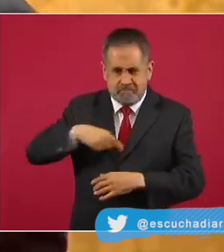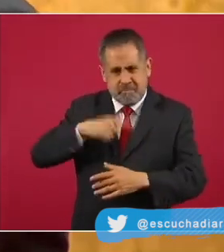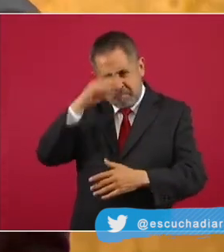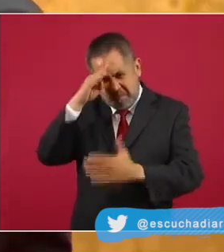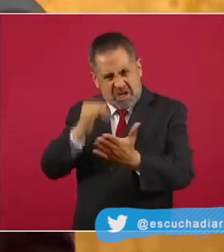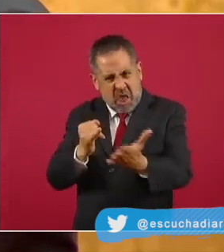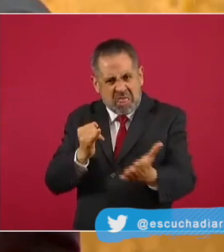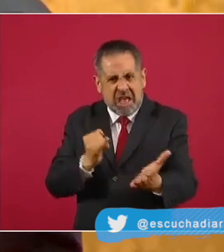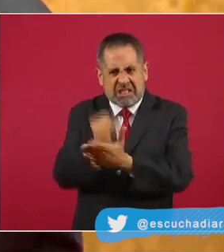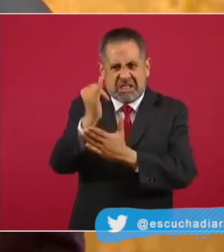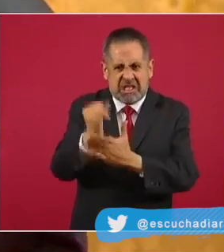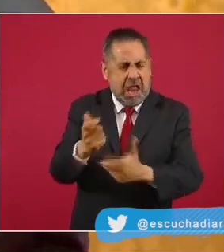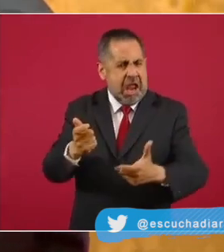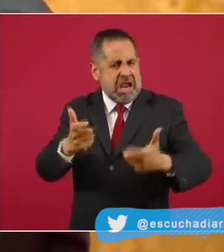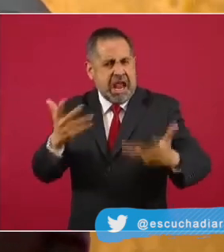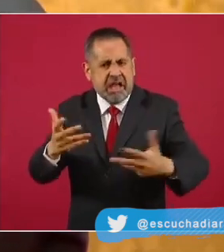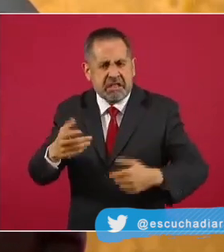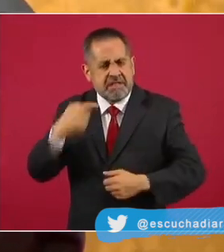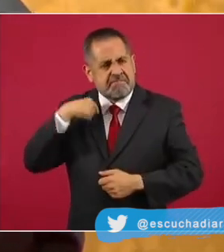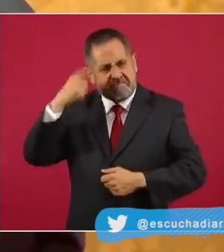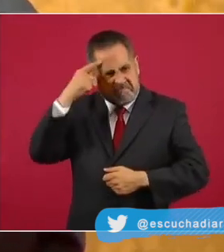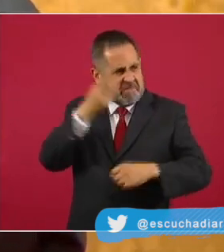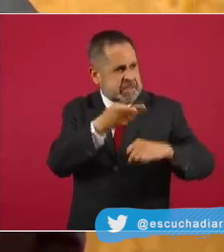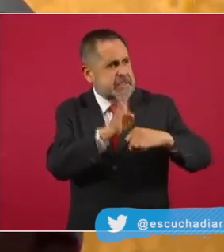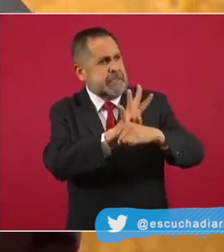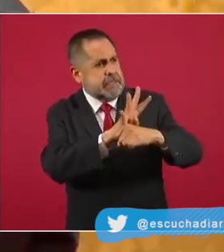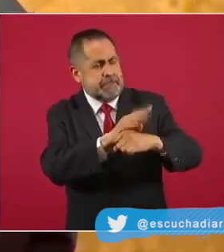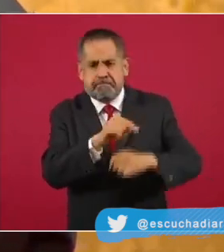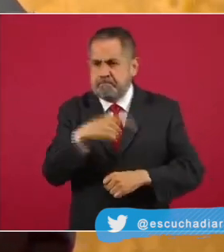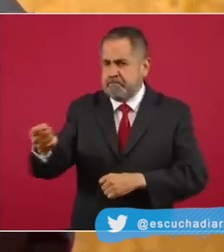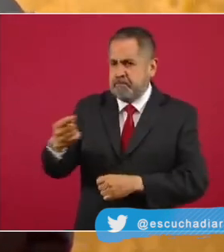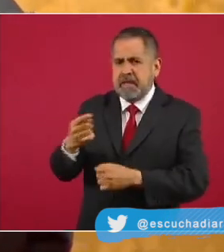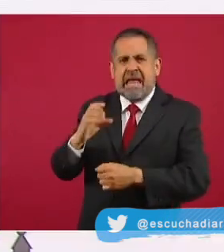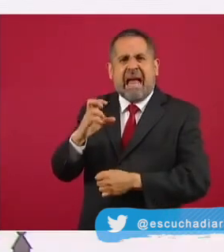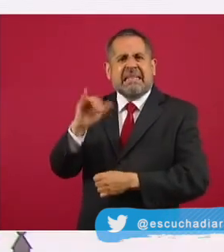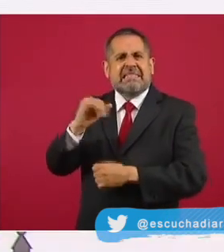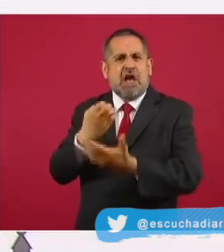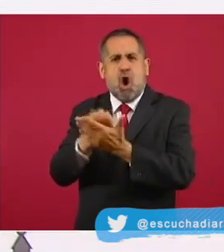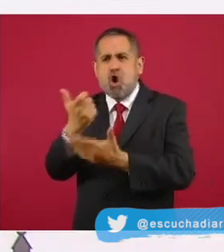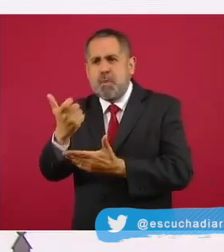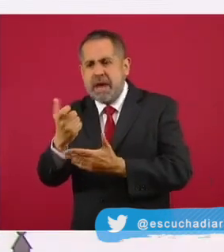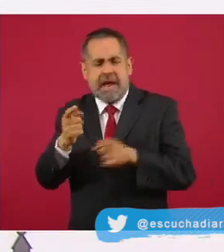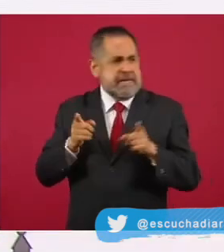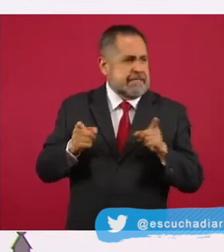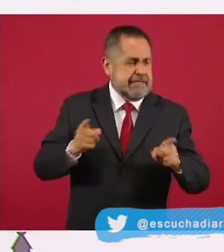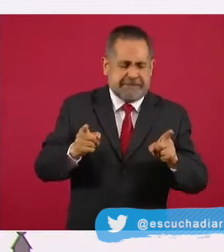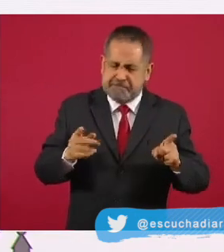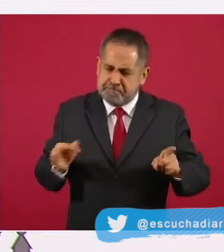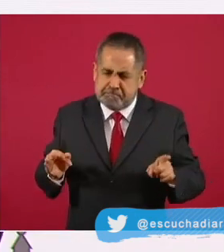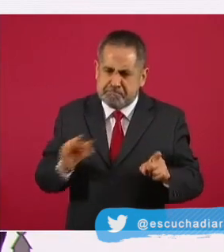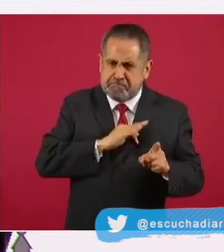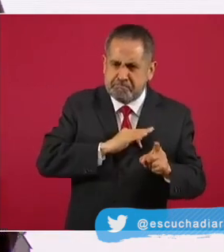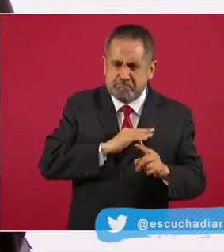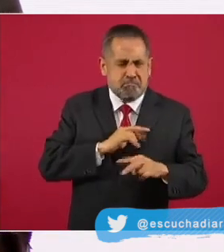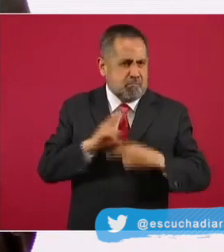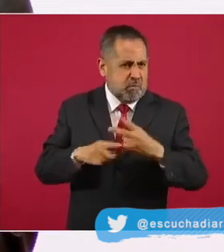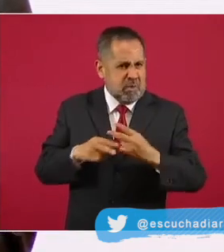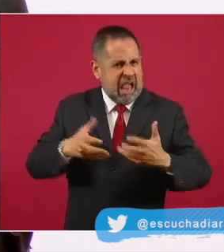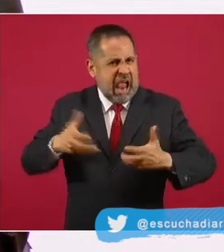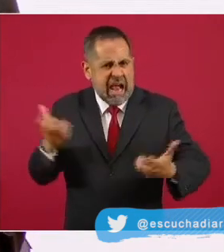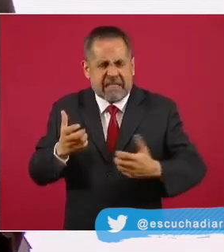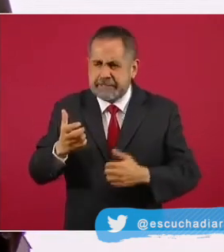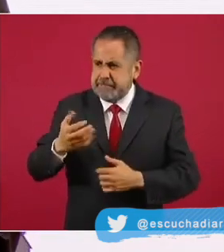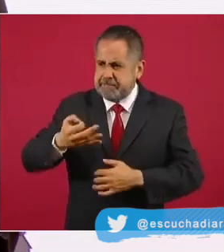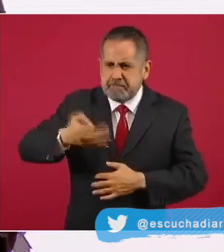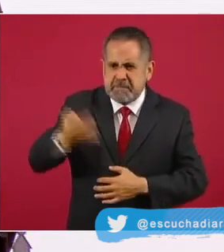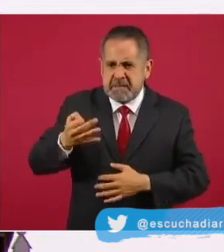enfrentar tanto la crisis sanitaria como la económica con entrega, eficacia